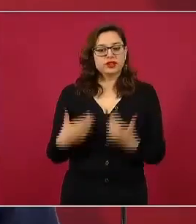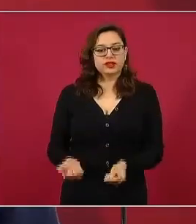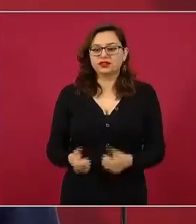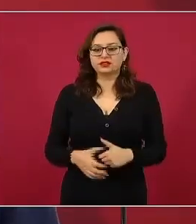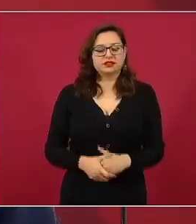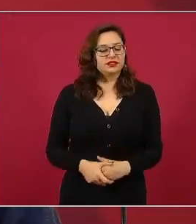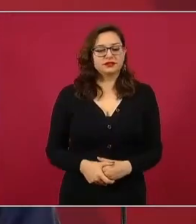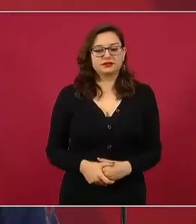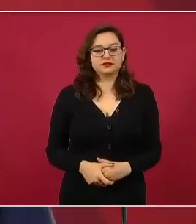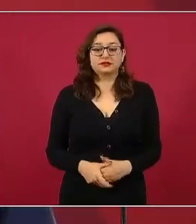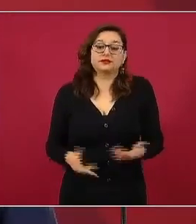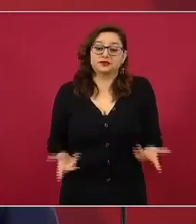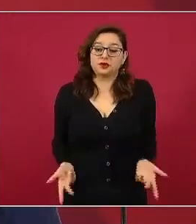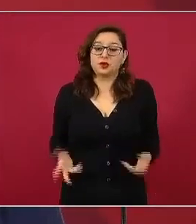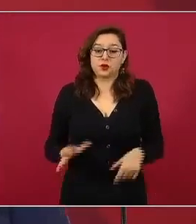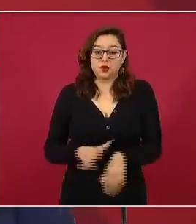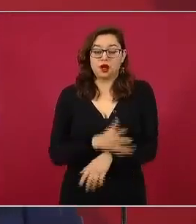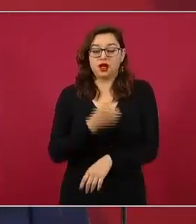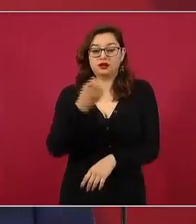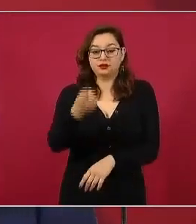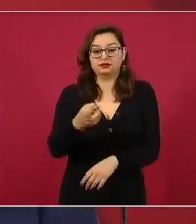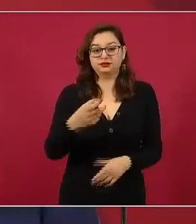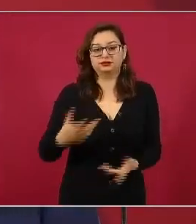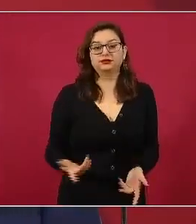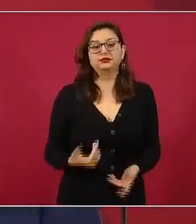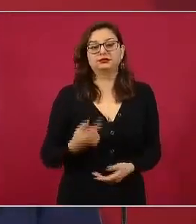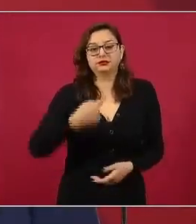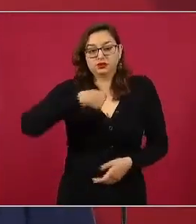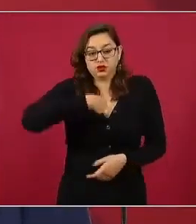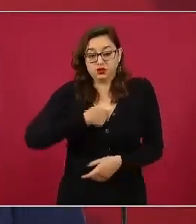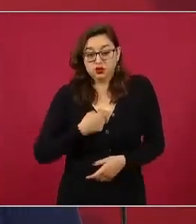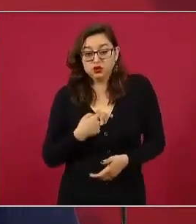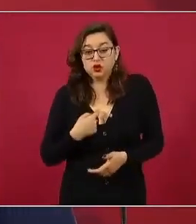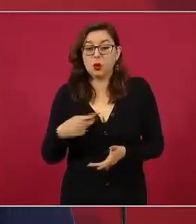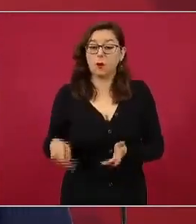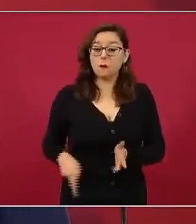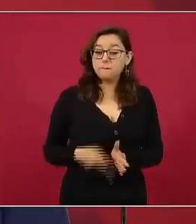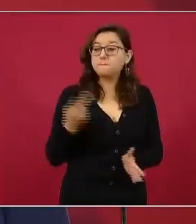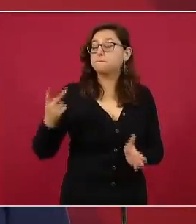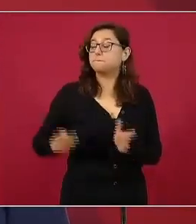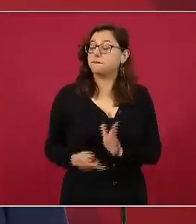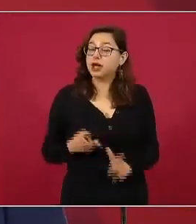no dedico mucho tiempo a querer convencer